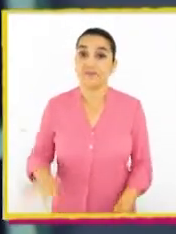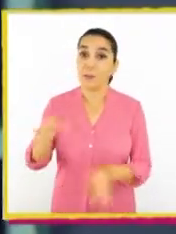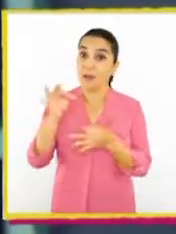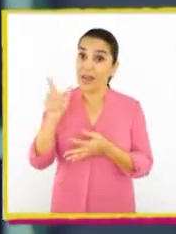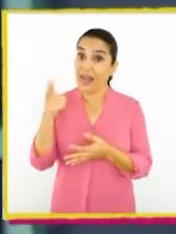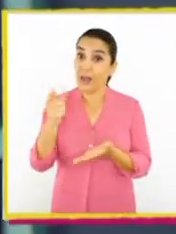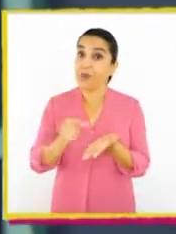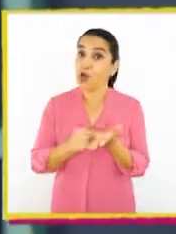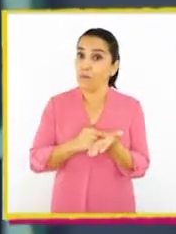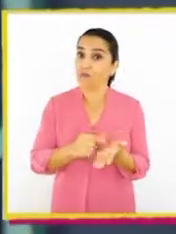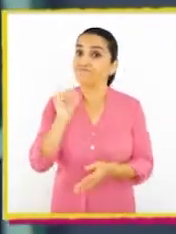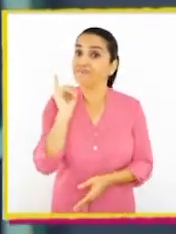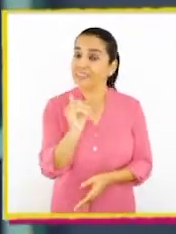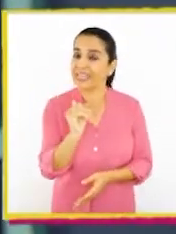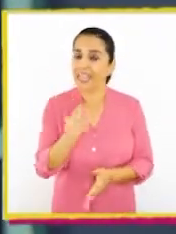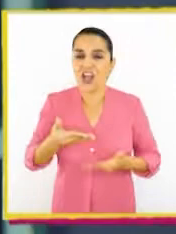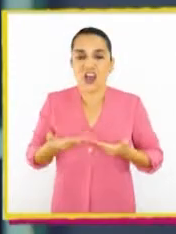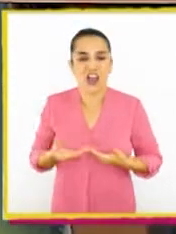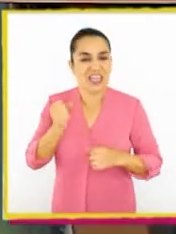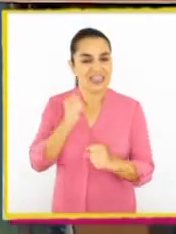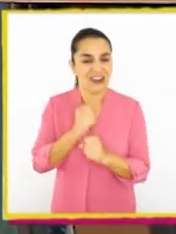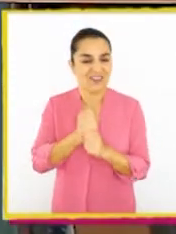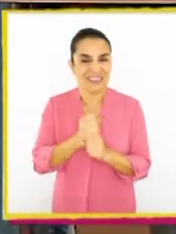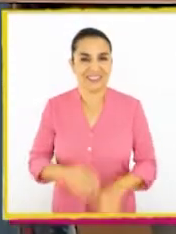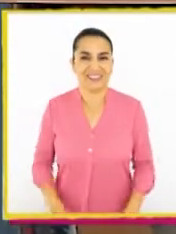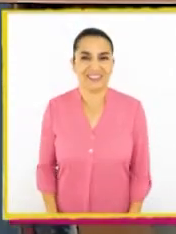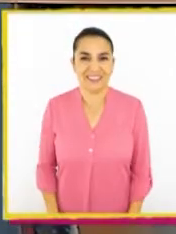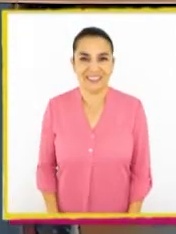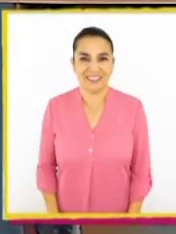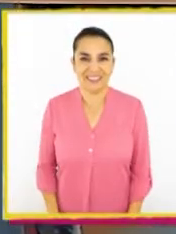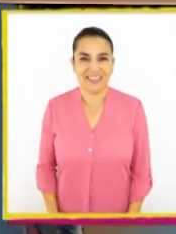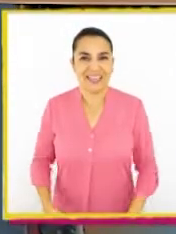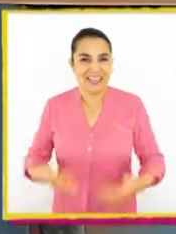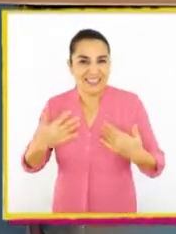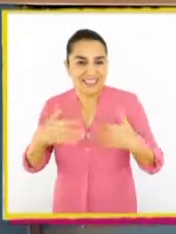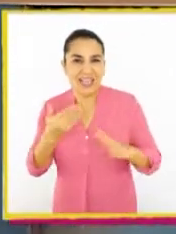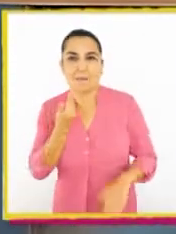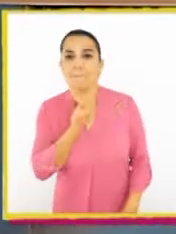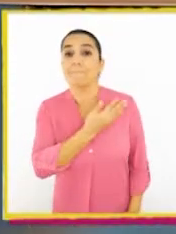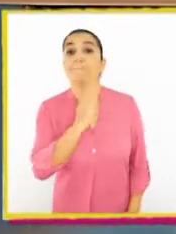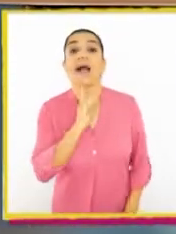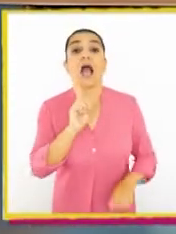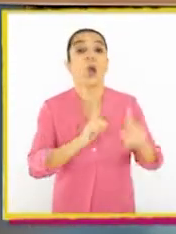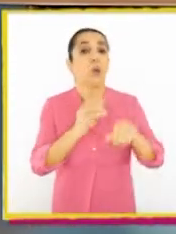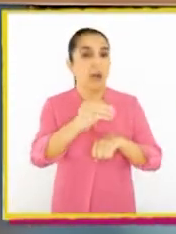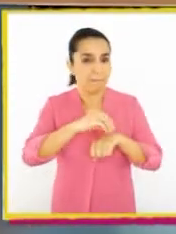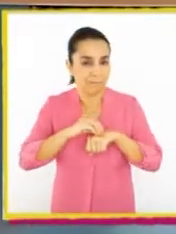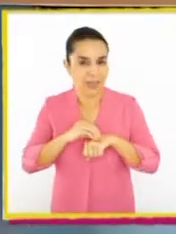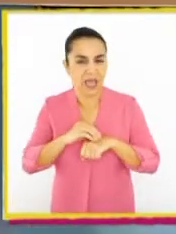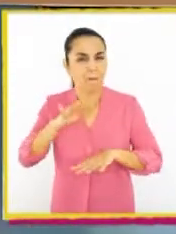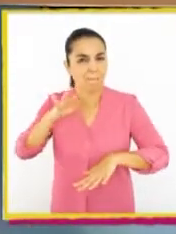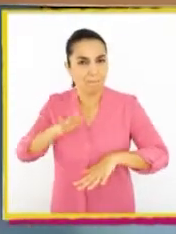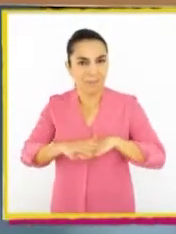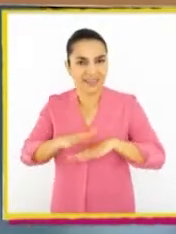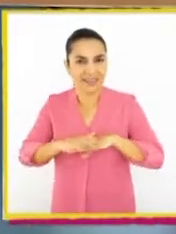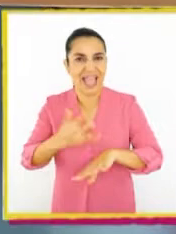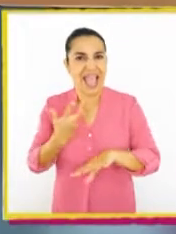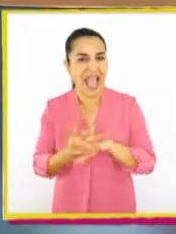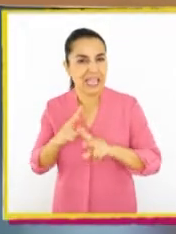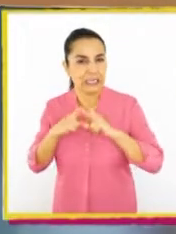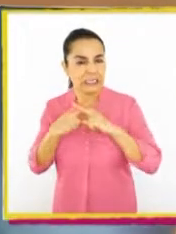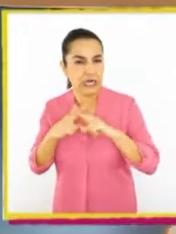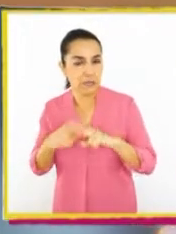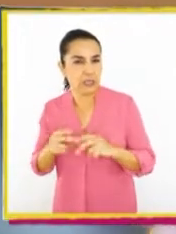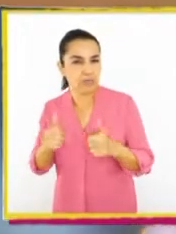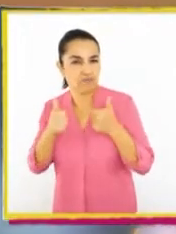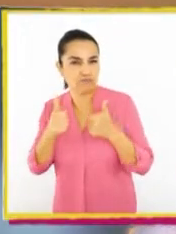borrar. Papel, lápiz y goma de borrar, sí, porque hoy vamos a trabajar. Ya, la Maca nos mandó algunas pistas y en matemática hay